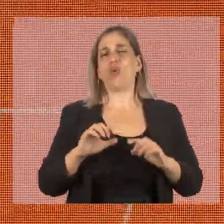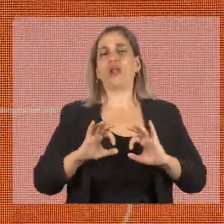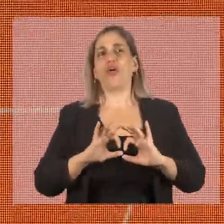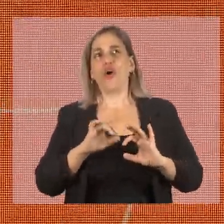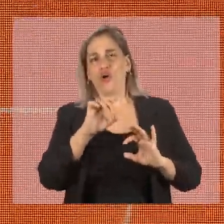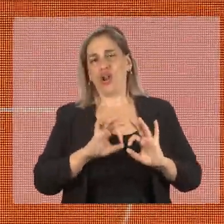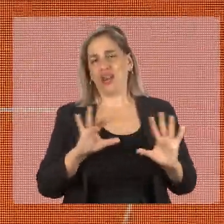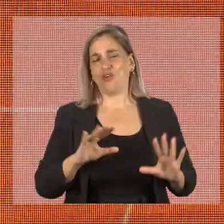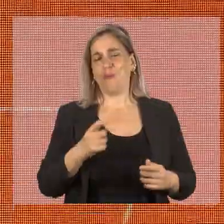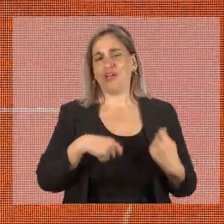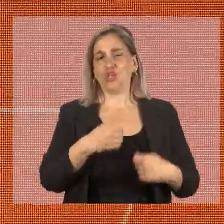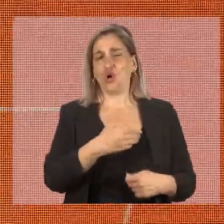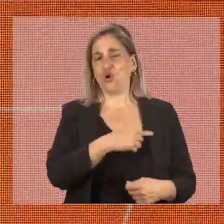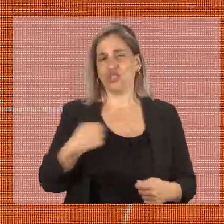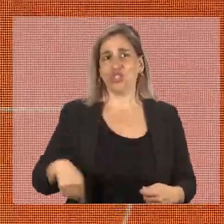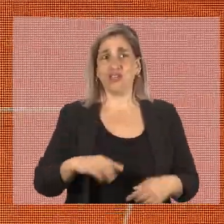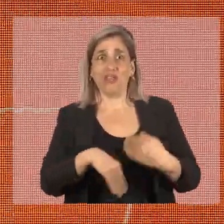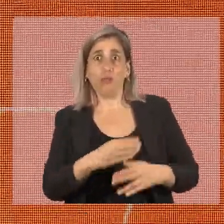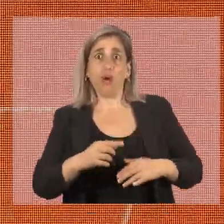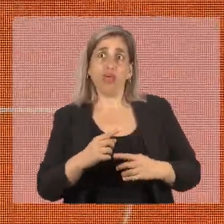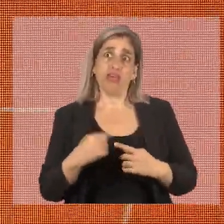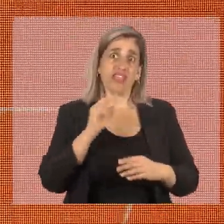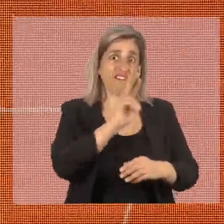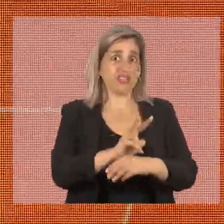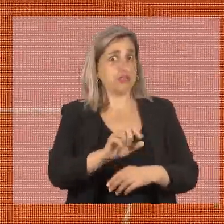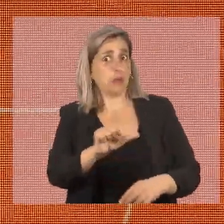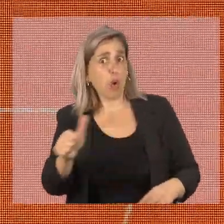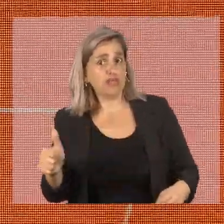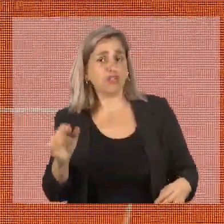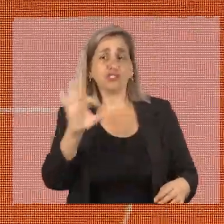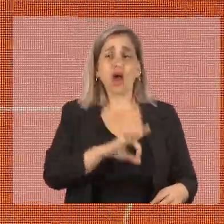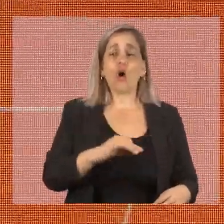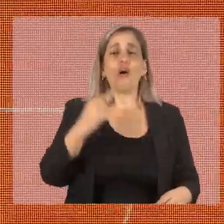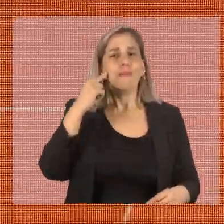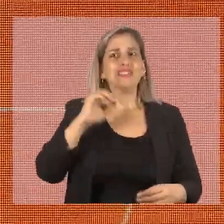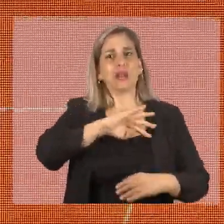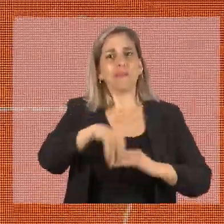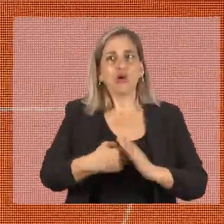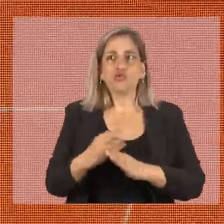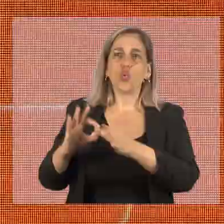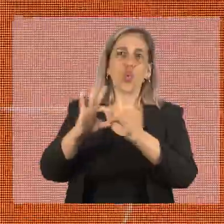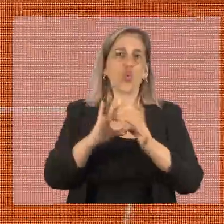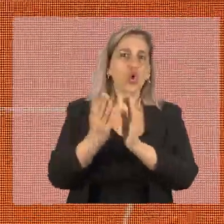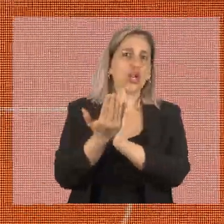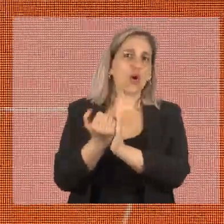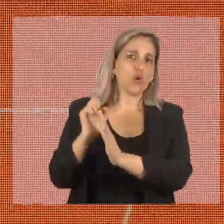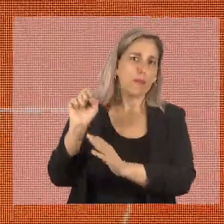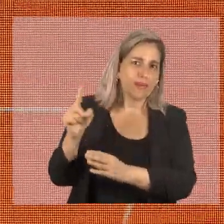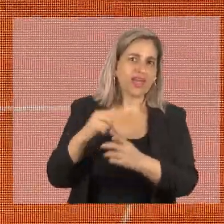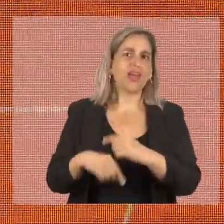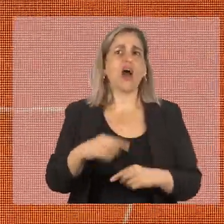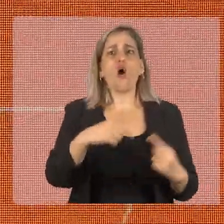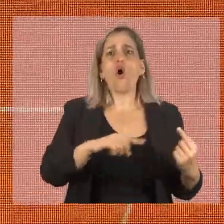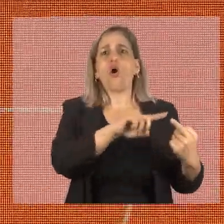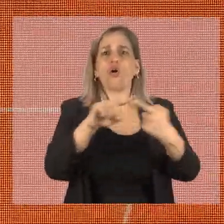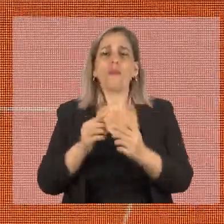con China, luego de esta gira exitosa que mantuvieron. O, por lo pronto, puedo pensar también en Mercosur, Unión Europea, o el